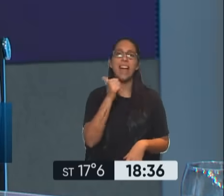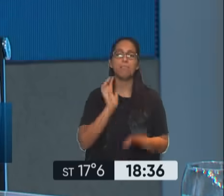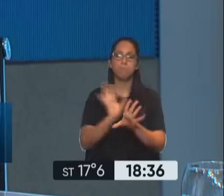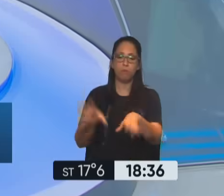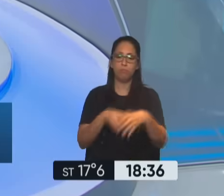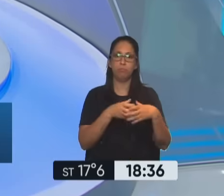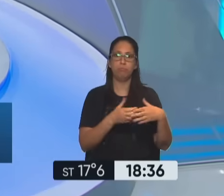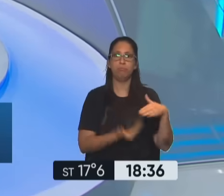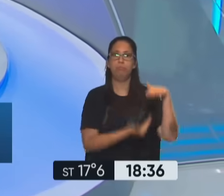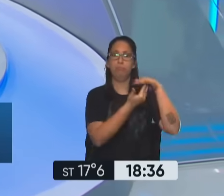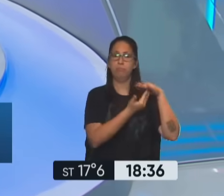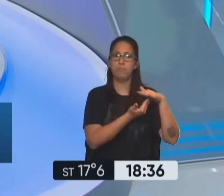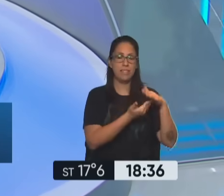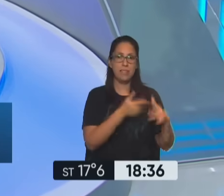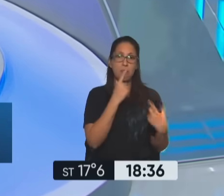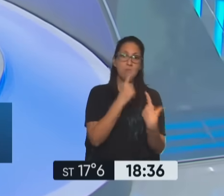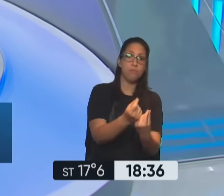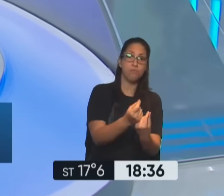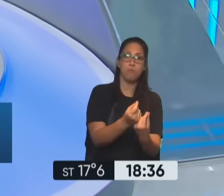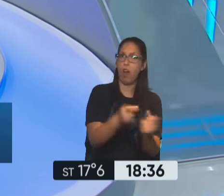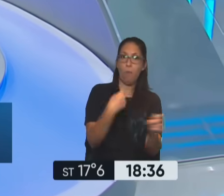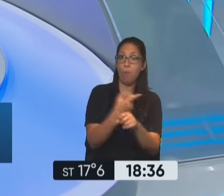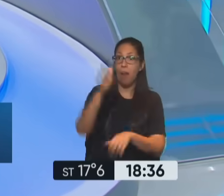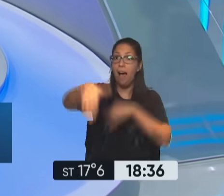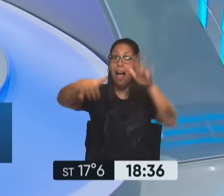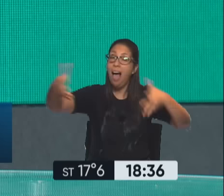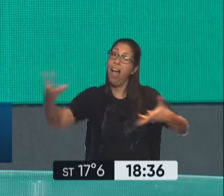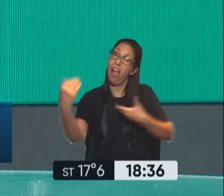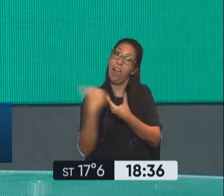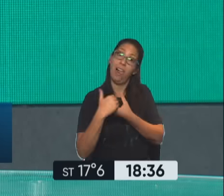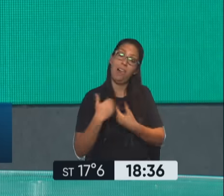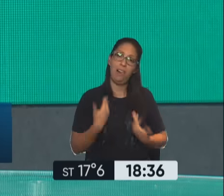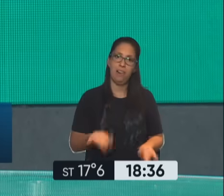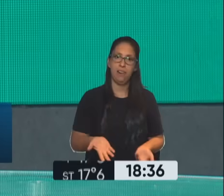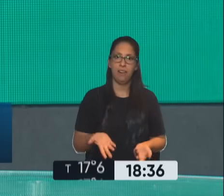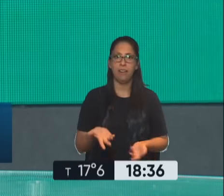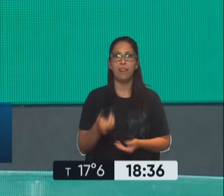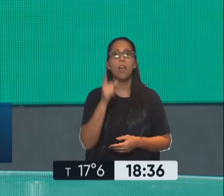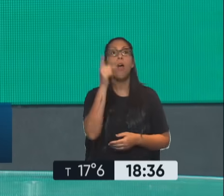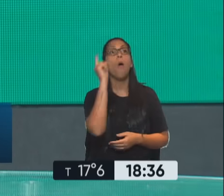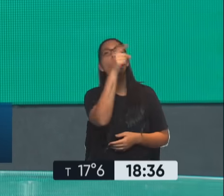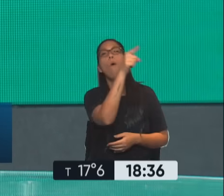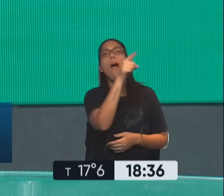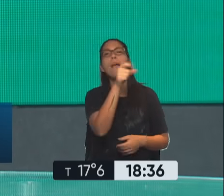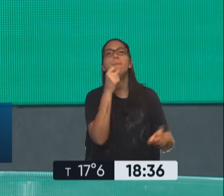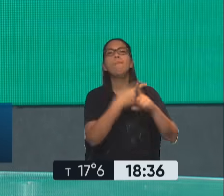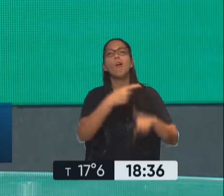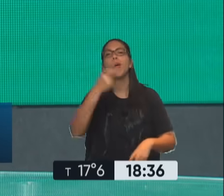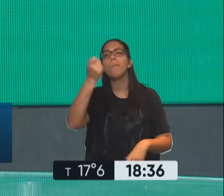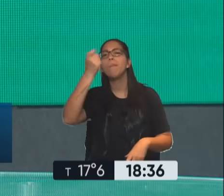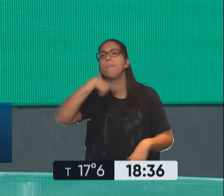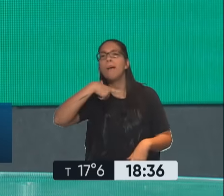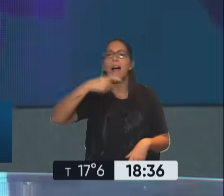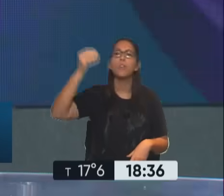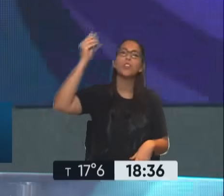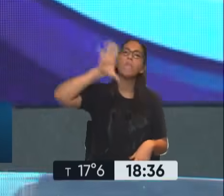convocando. Claro, Claro. no la puede Claro. criticar y convocar a Alguien le gritó a Jorge Macri, vos estás ahí por Pato y por